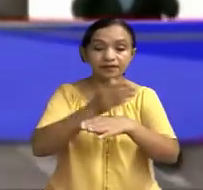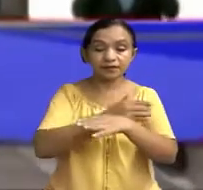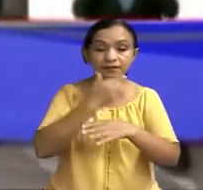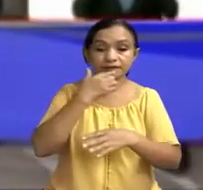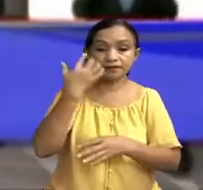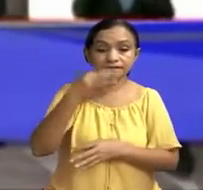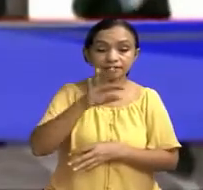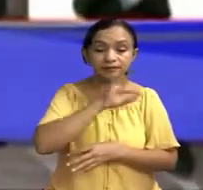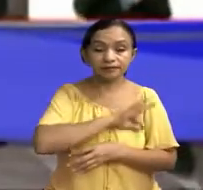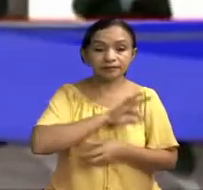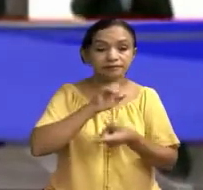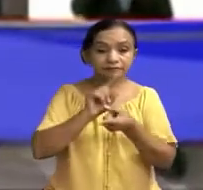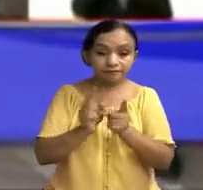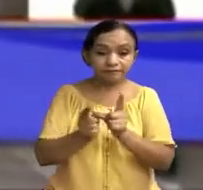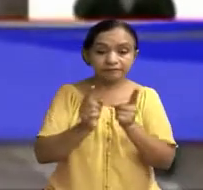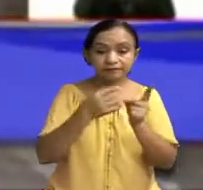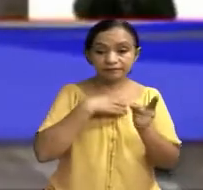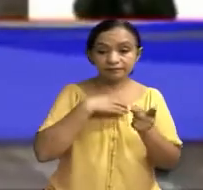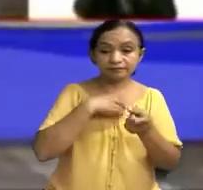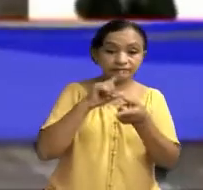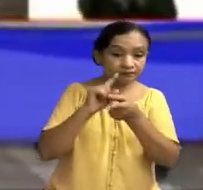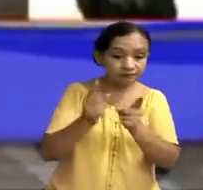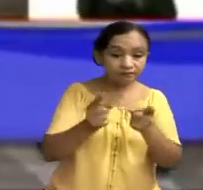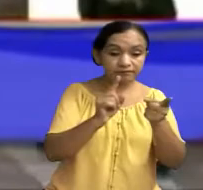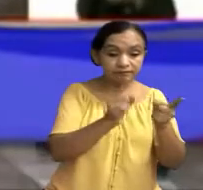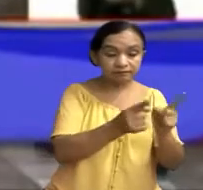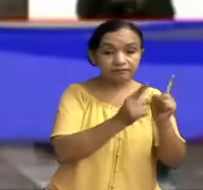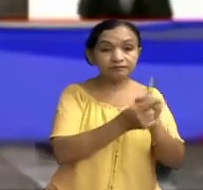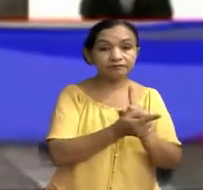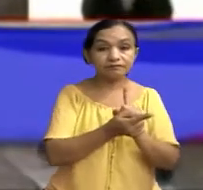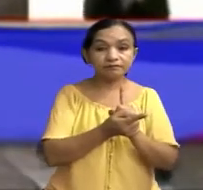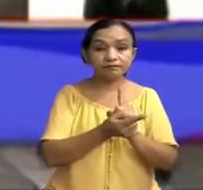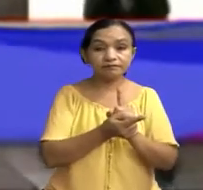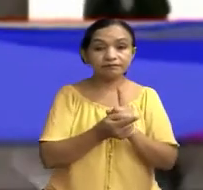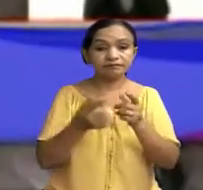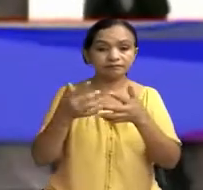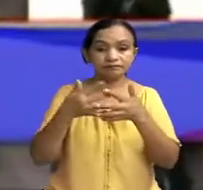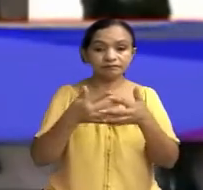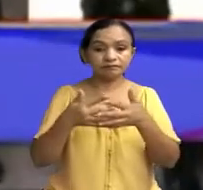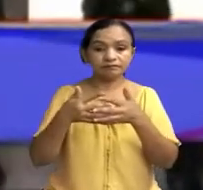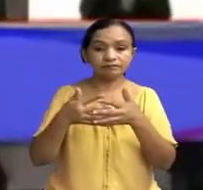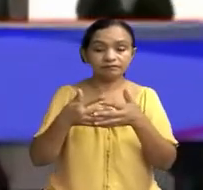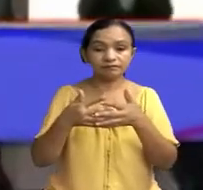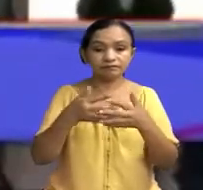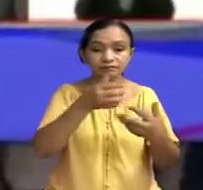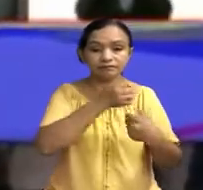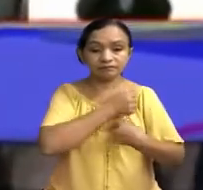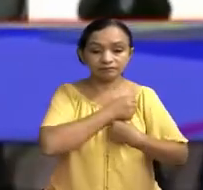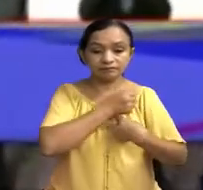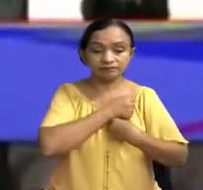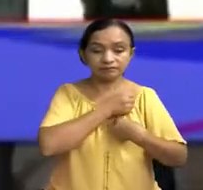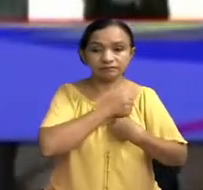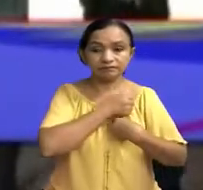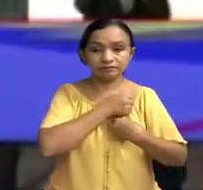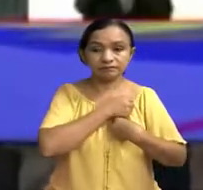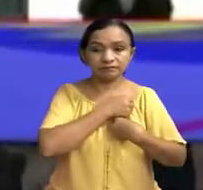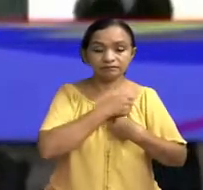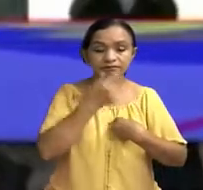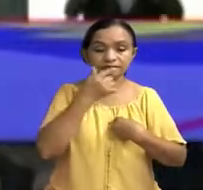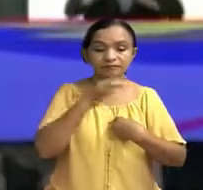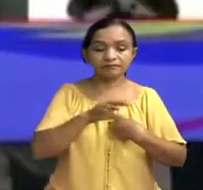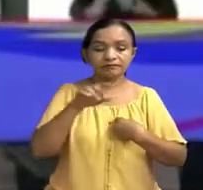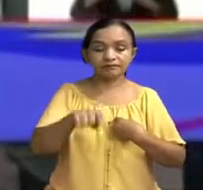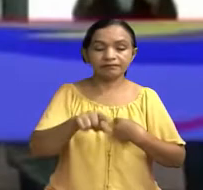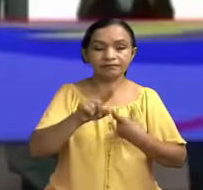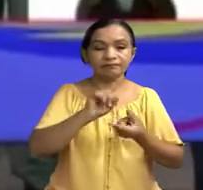y sociales, ¿verdad? Salvador Allende. Entonces vino los Estados Unidos articulados con los militares y con la ultraderecha chilena y le dieron el golpe